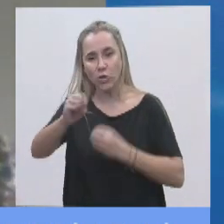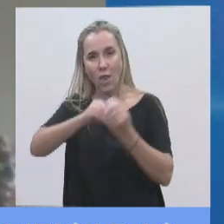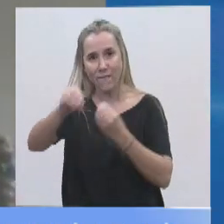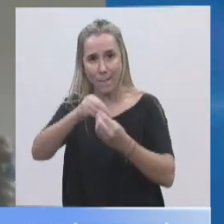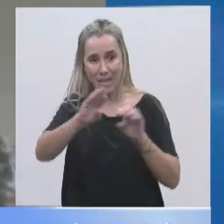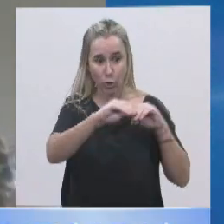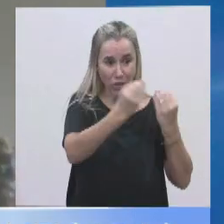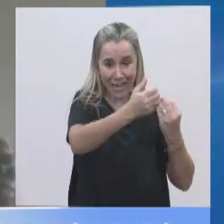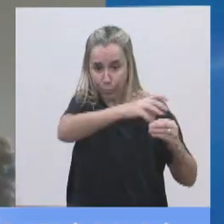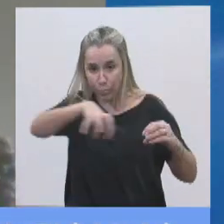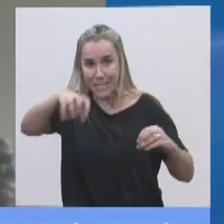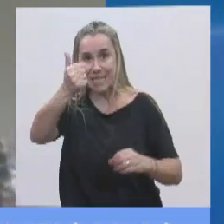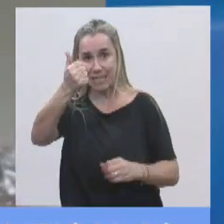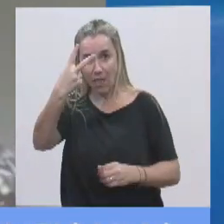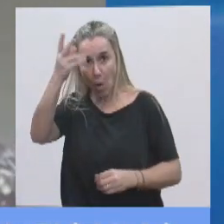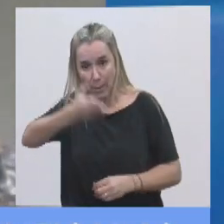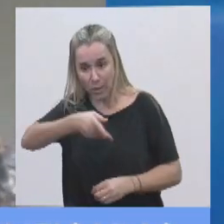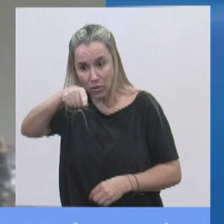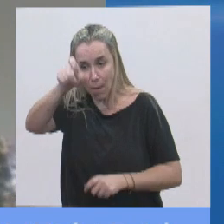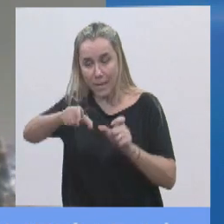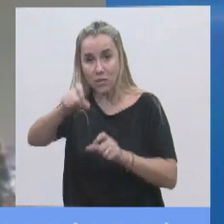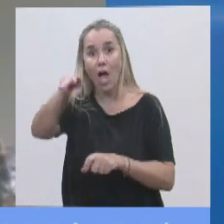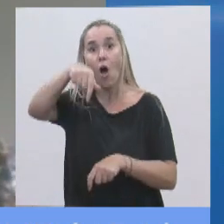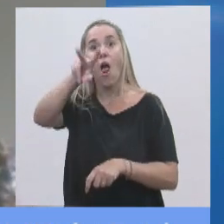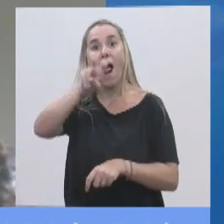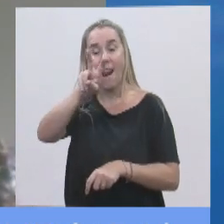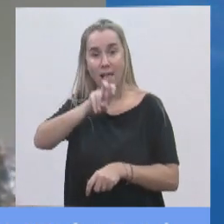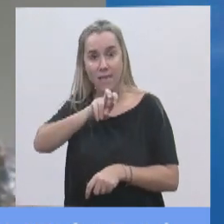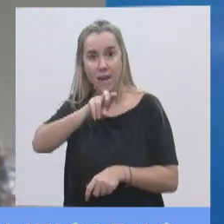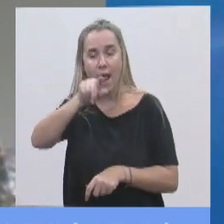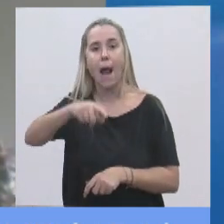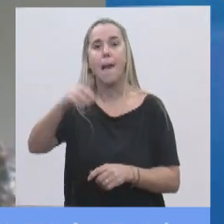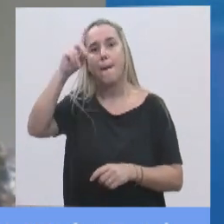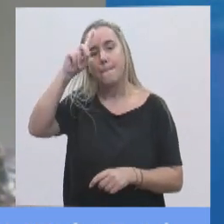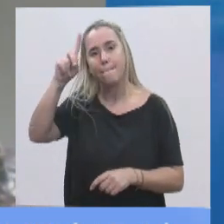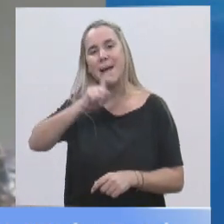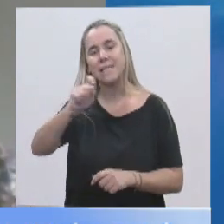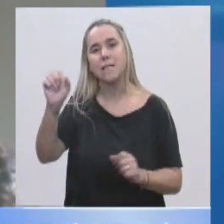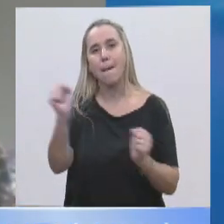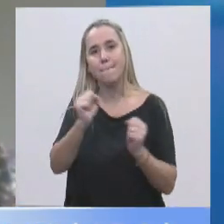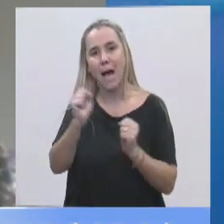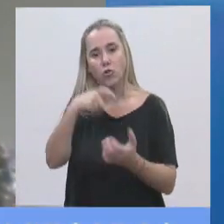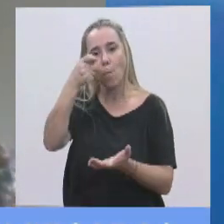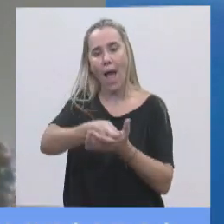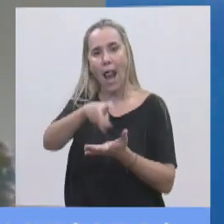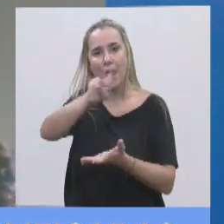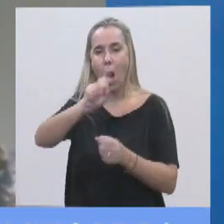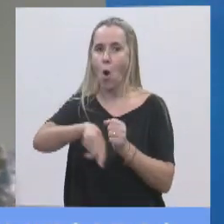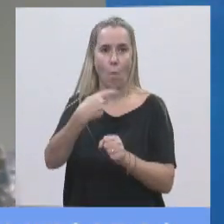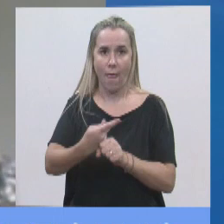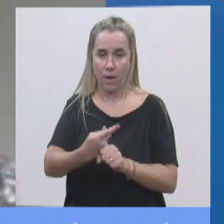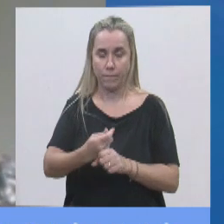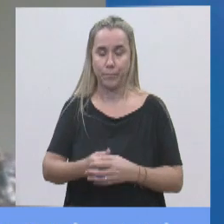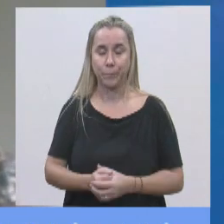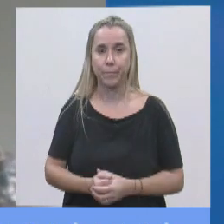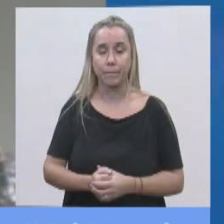familias que hoy están alquilando en el mes de mayo no podían pagar el alquiler. Y